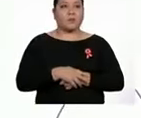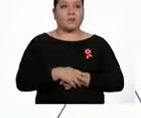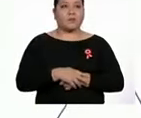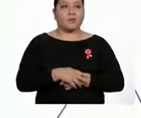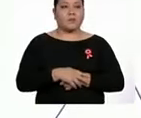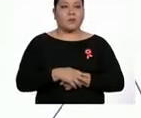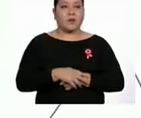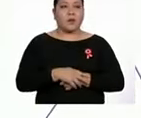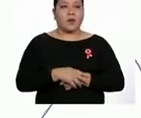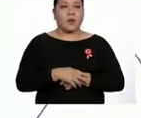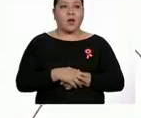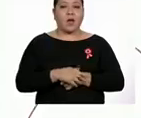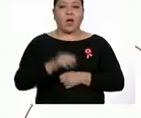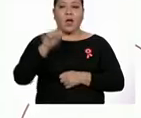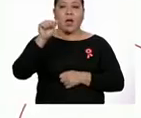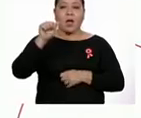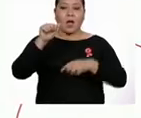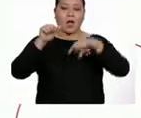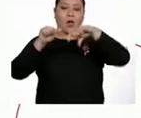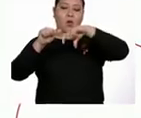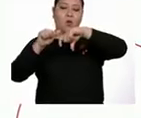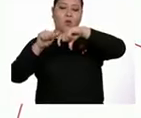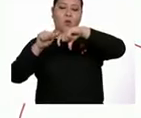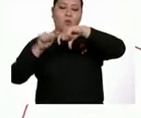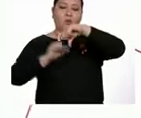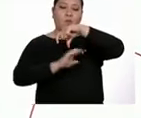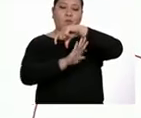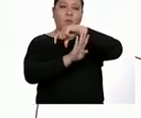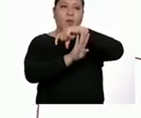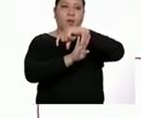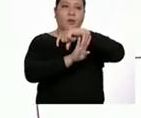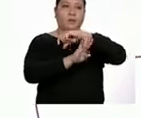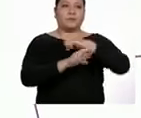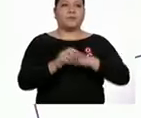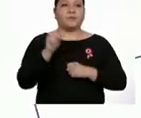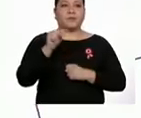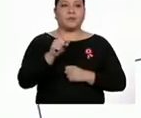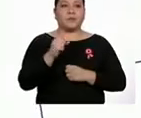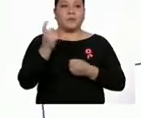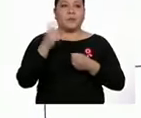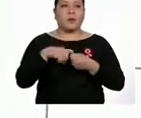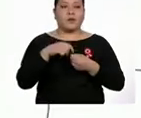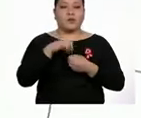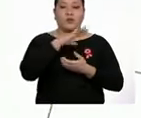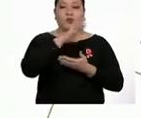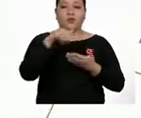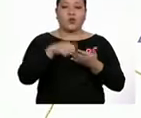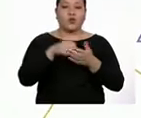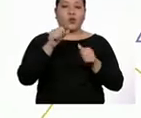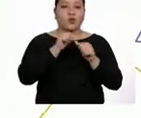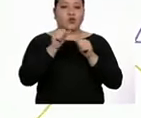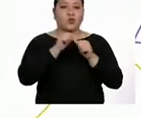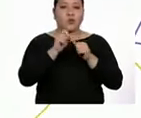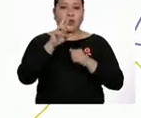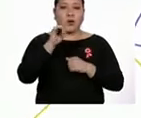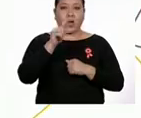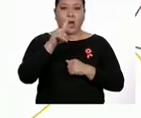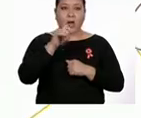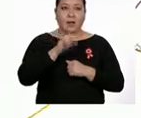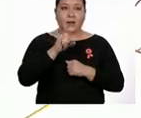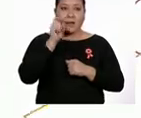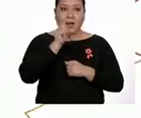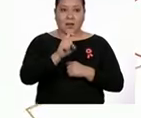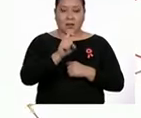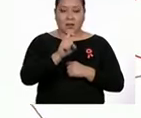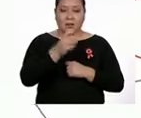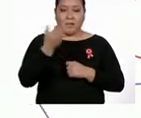La intersección de dos intervalos A y B está formada por todos los números reales X,